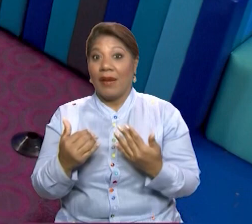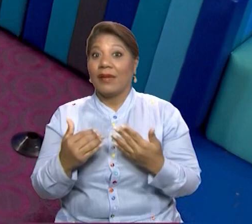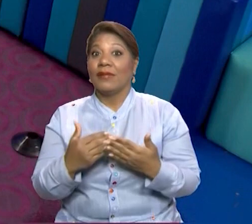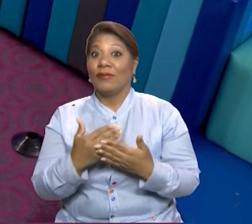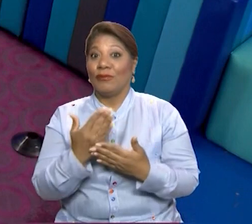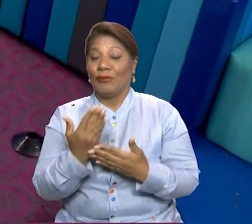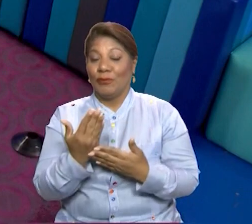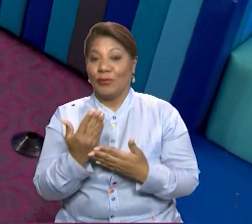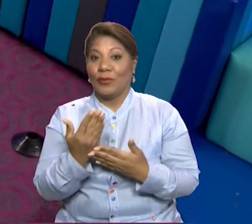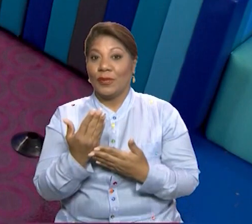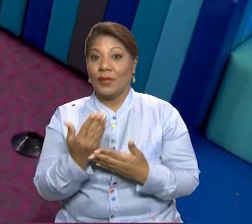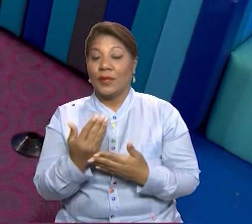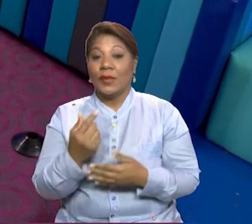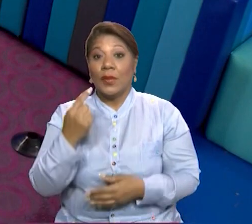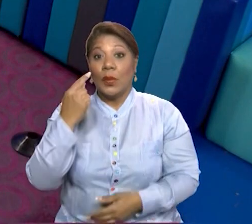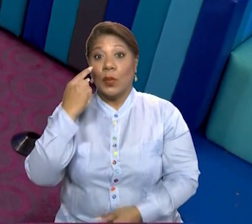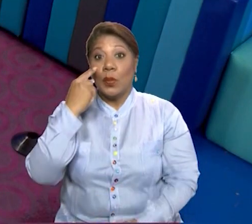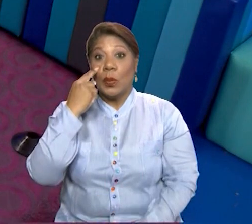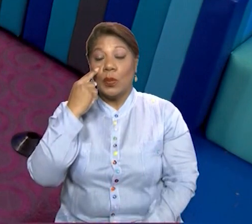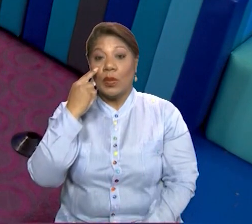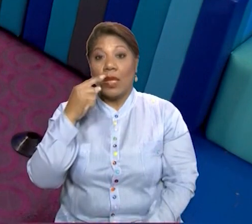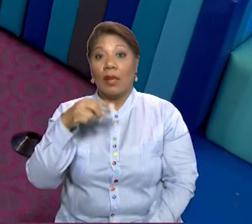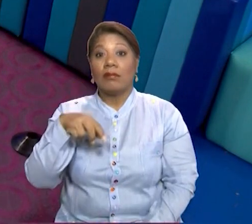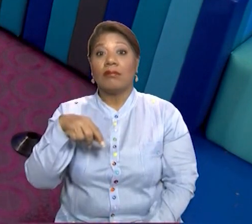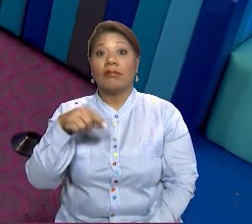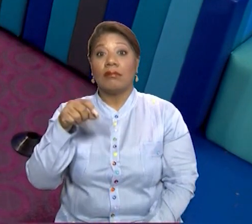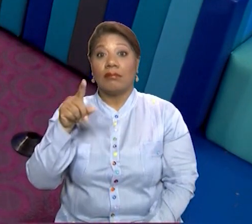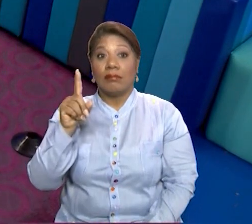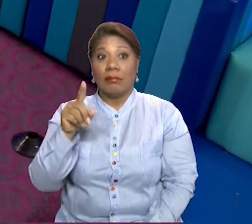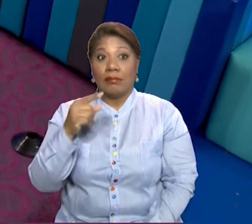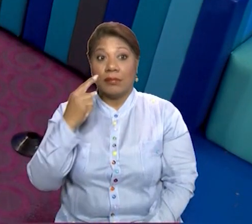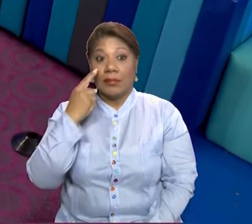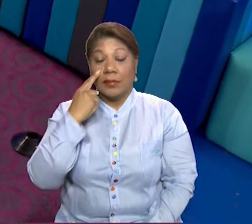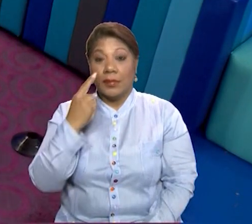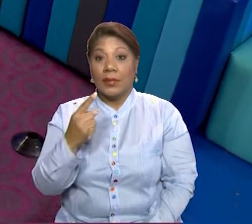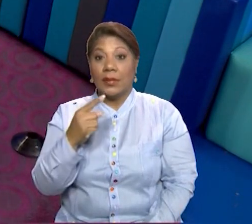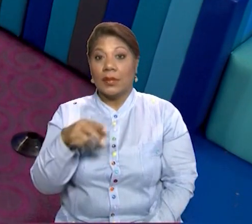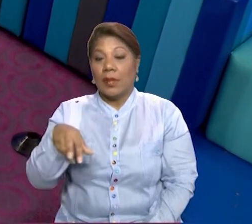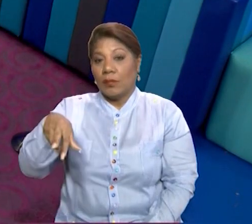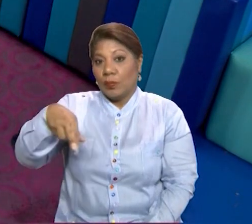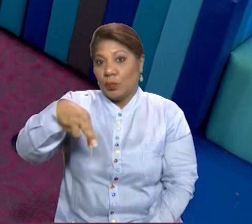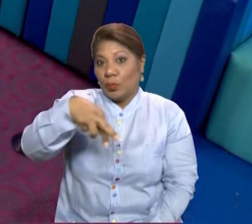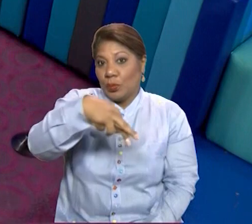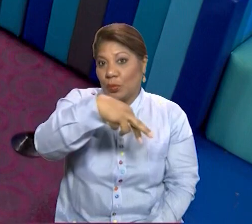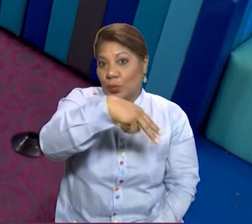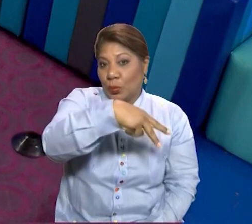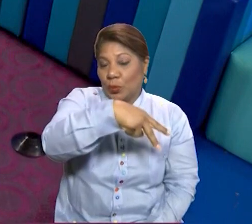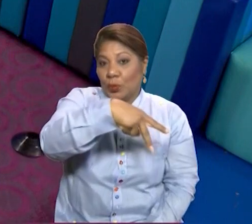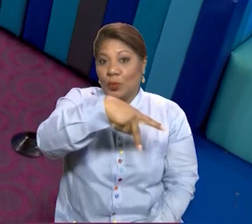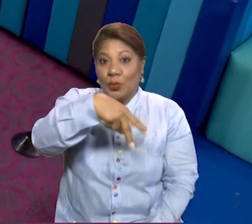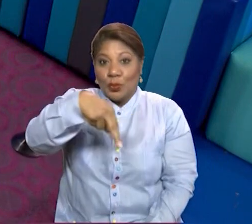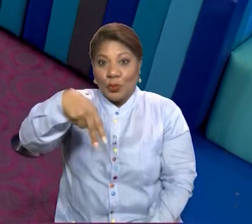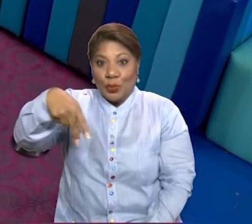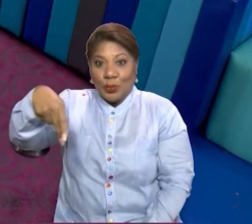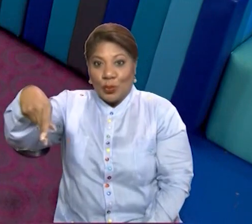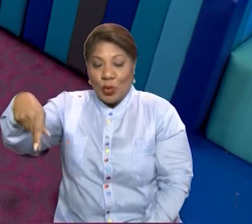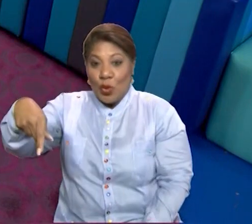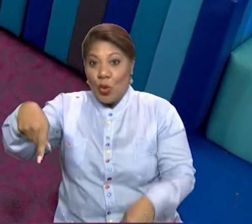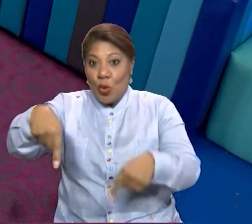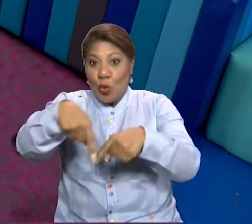ejercicio, tenemos que utilizar una sola pierna. Vamos hacia allá con una pierna y regresamos con la